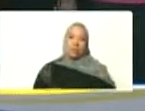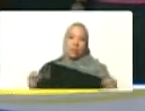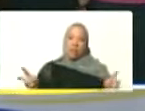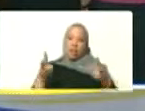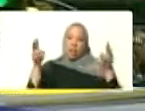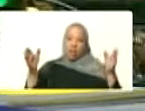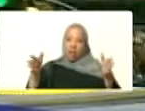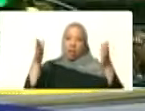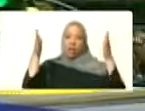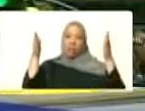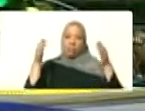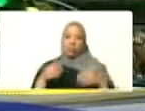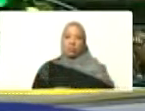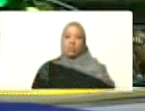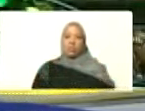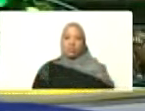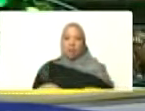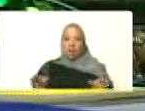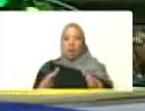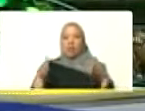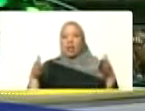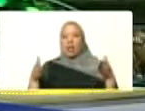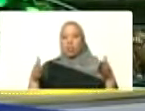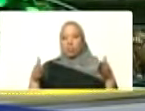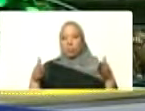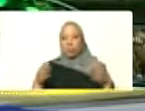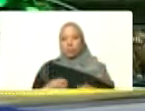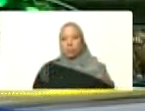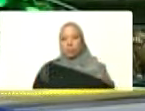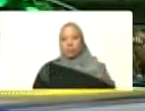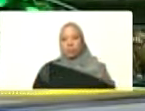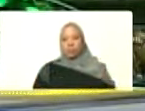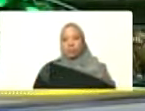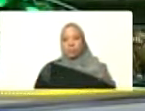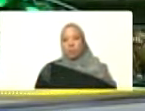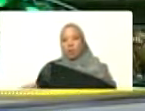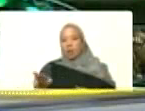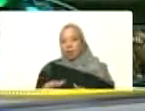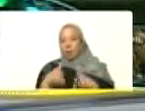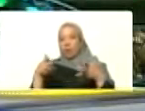Venceremos. Venceremos. Venceremos.